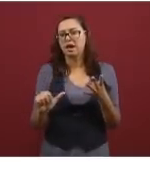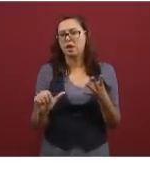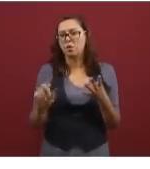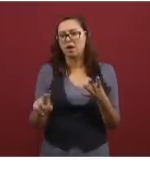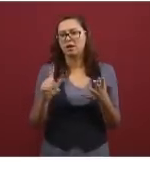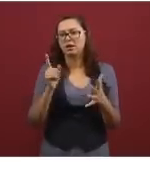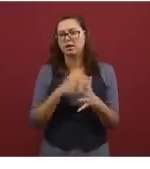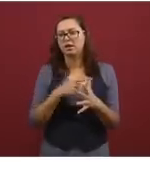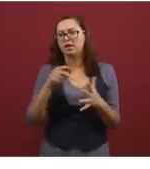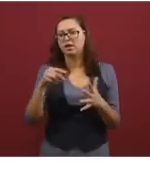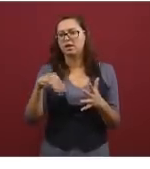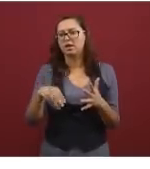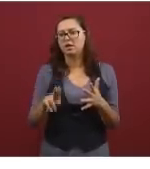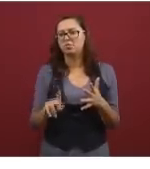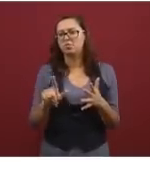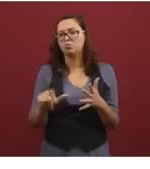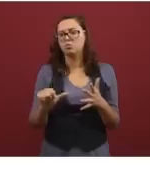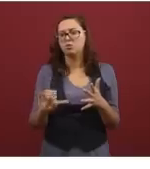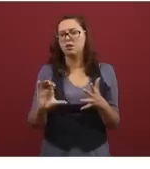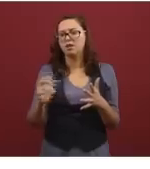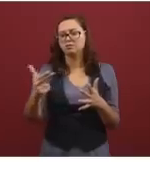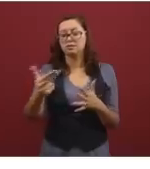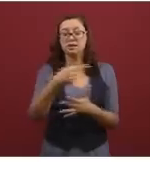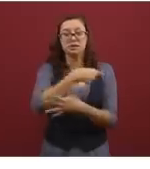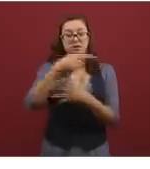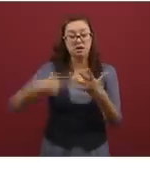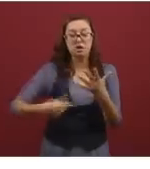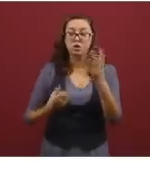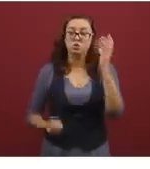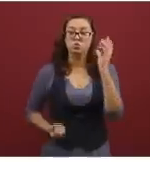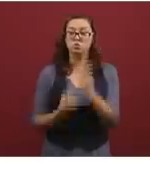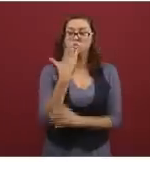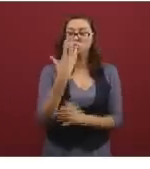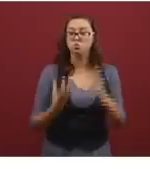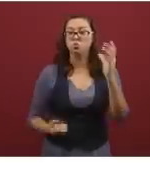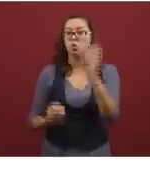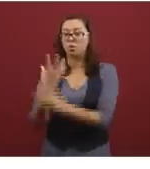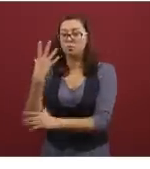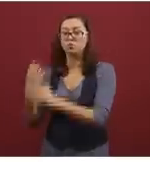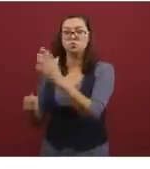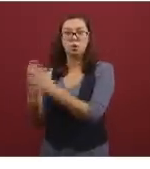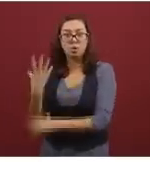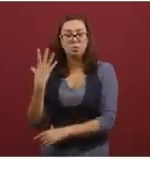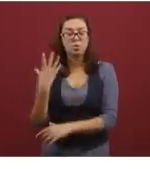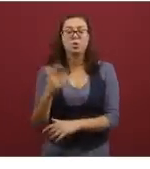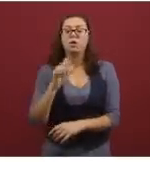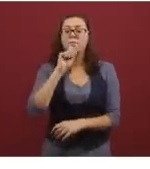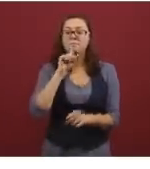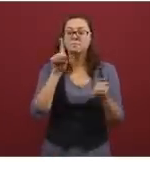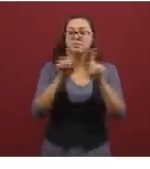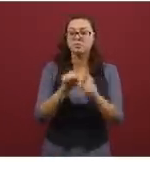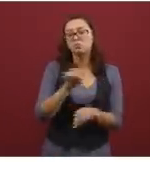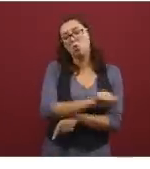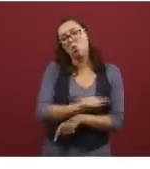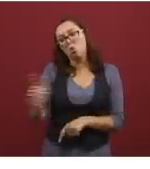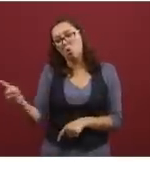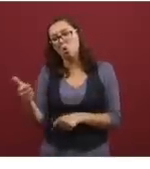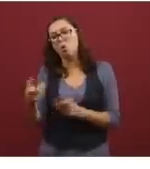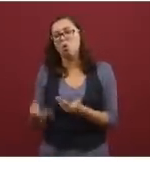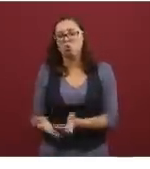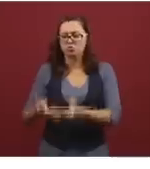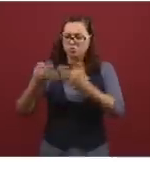hablando, y pozos nuevos de campos maduros, como el Shanab 92, el